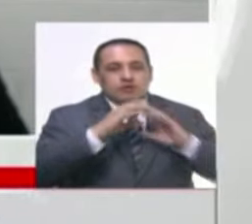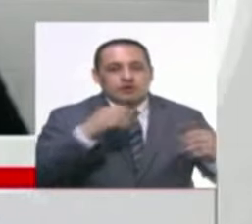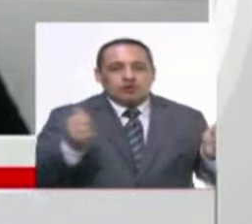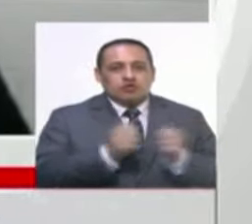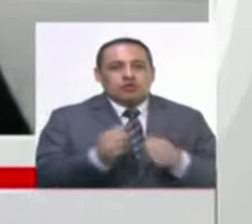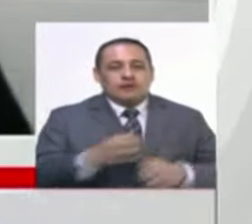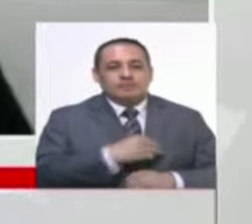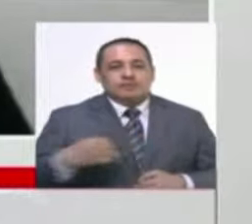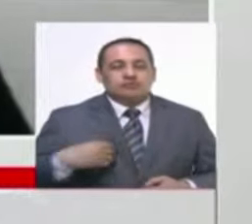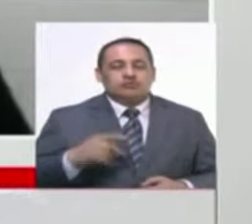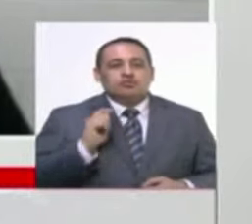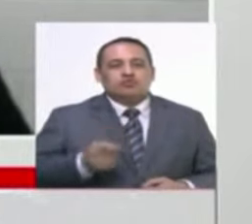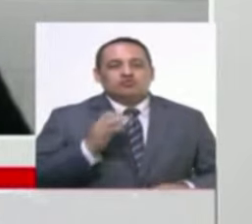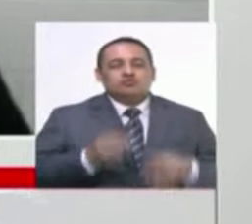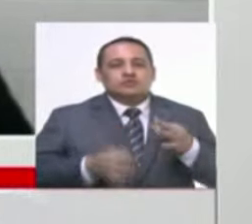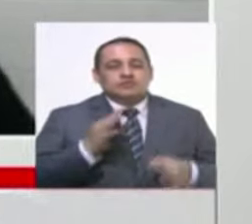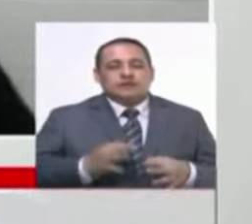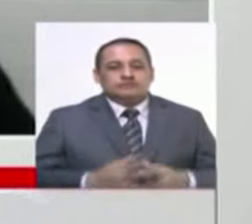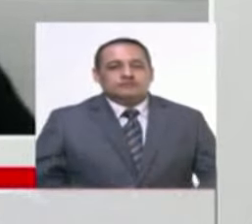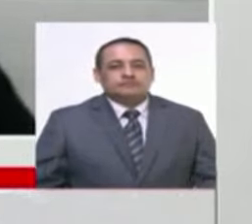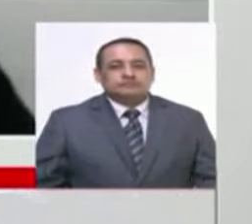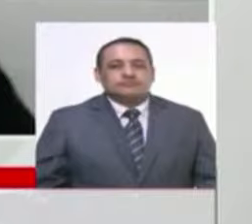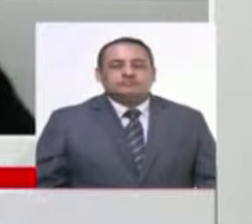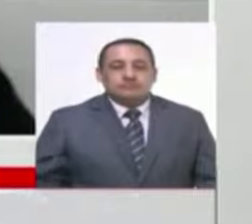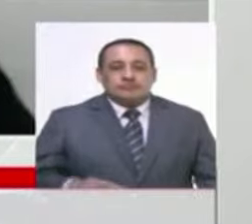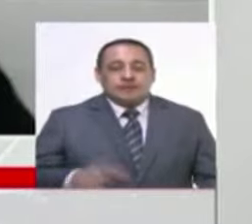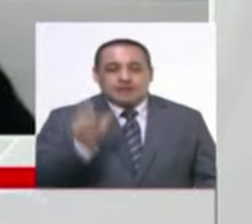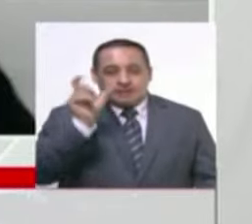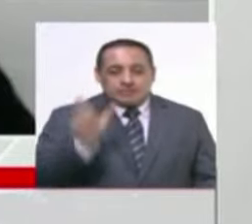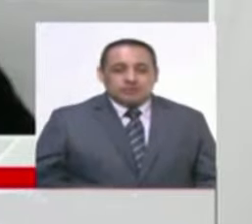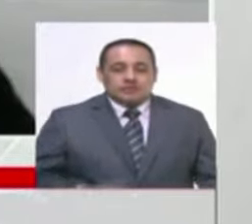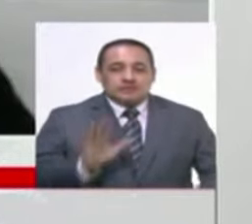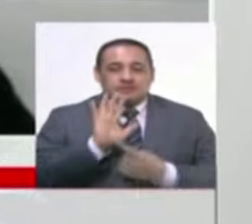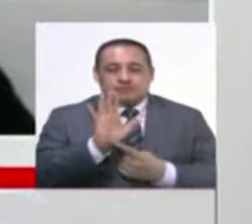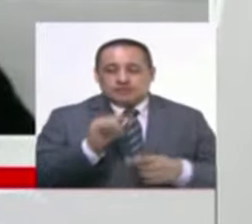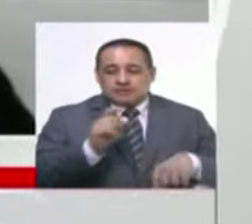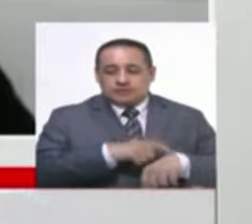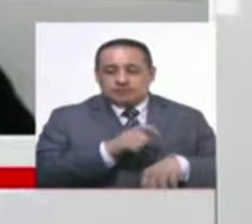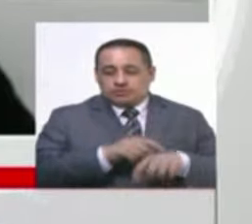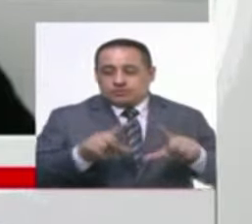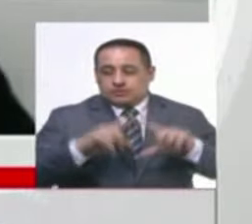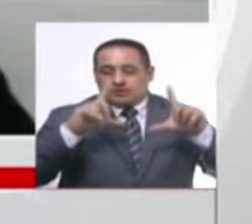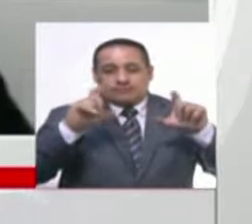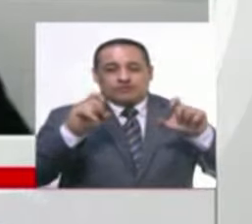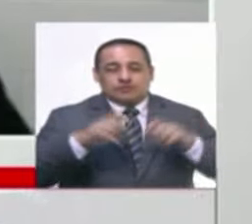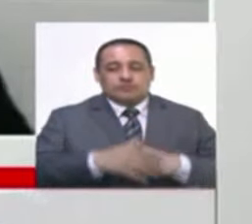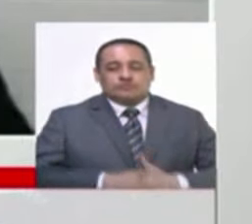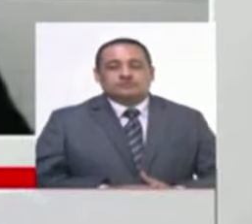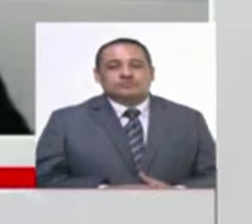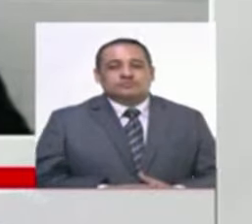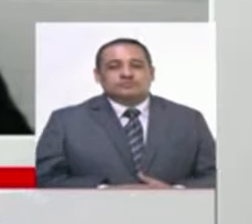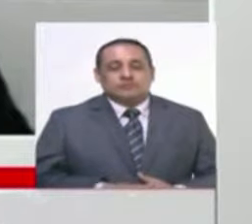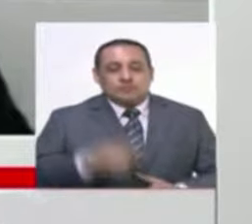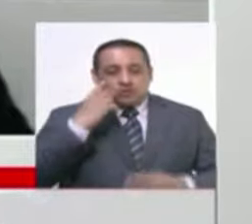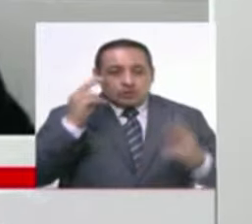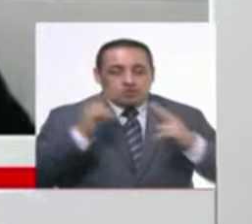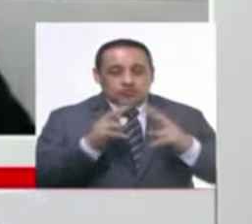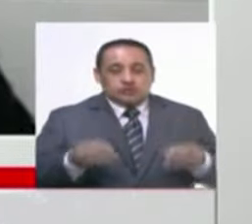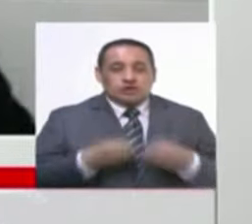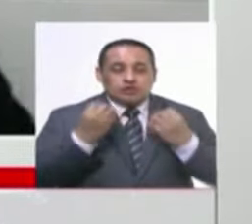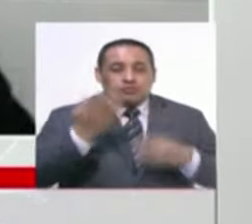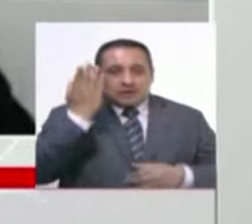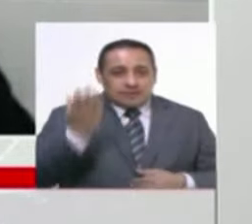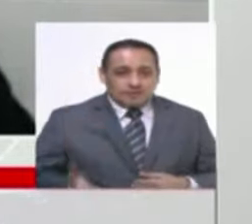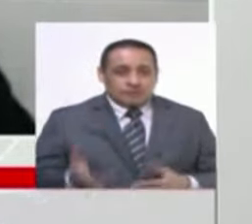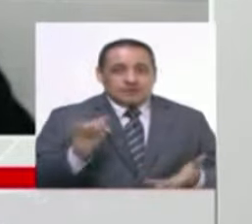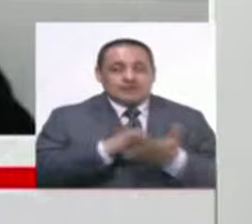con el ministro de Justicia. La persona que se le muestra en este momento en la fotografía, ¿reconoce usted como la